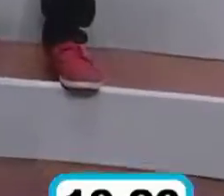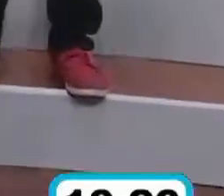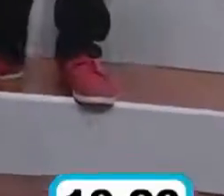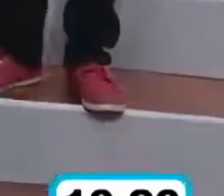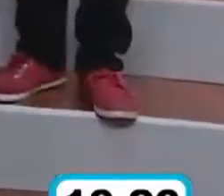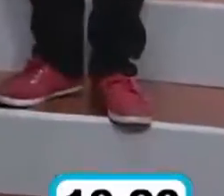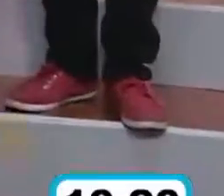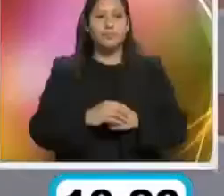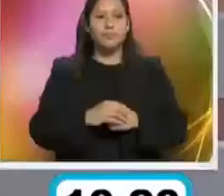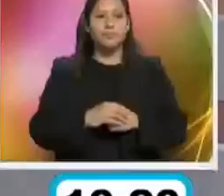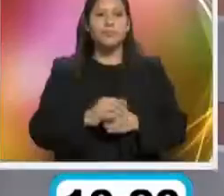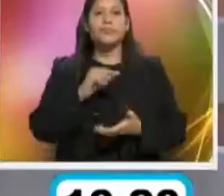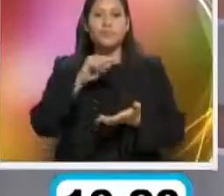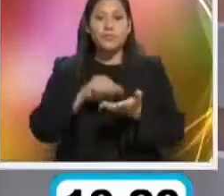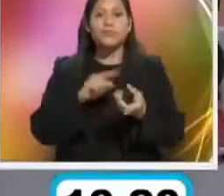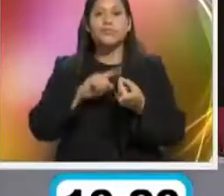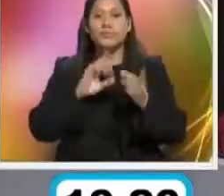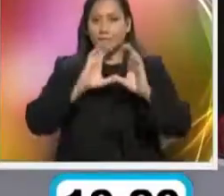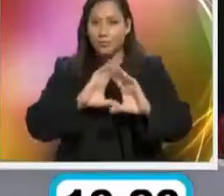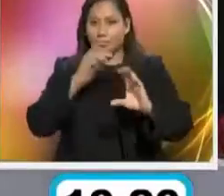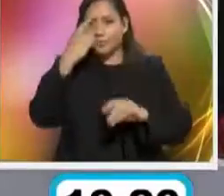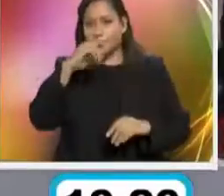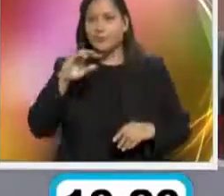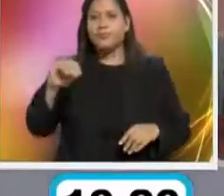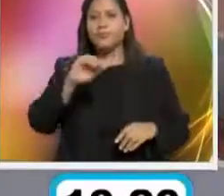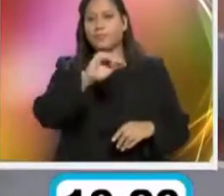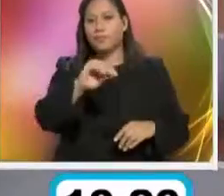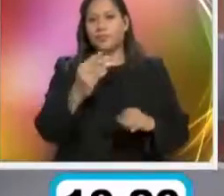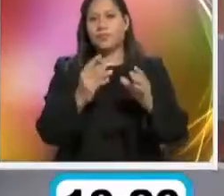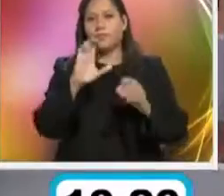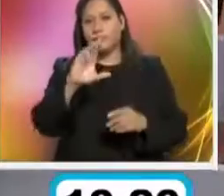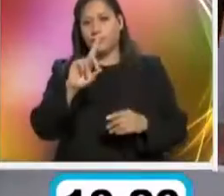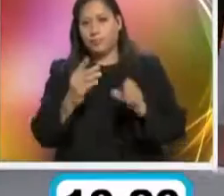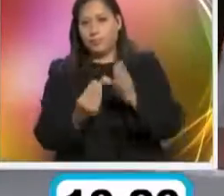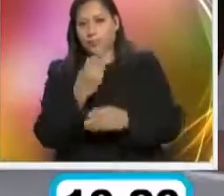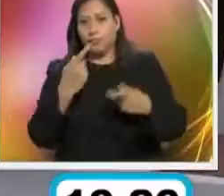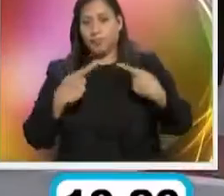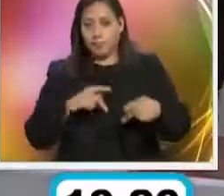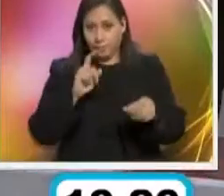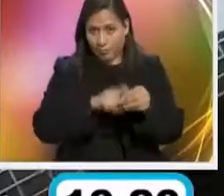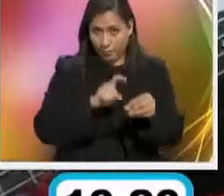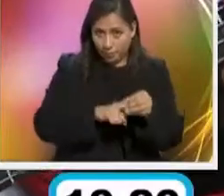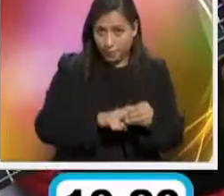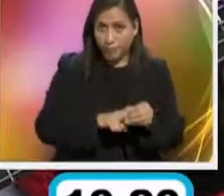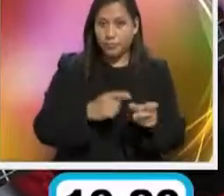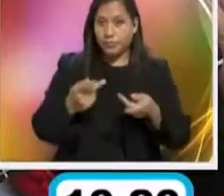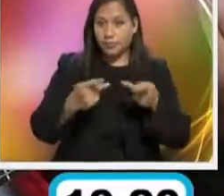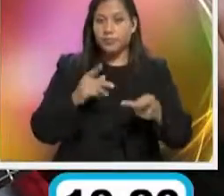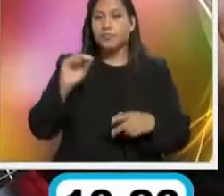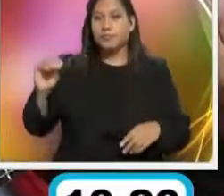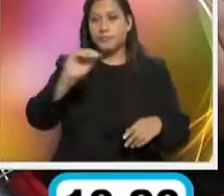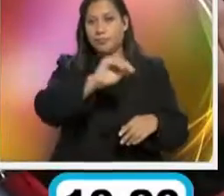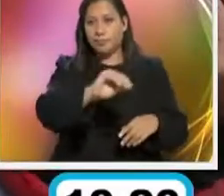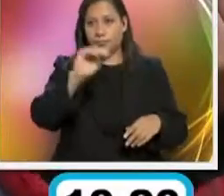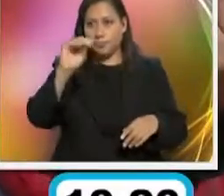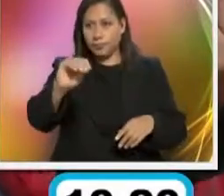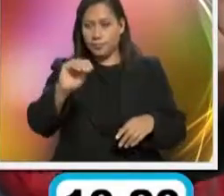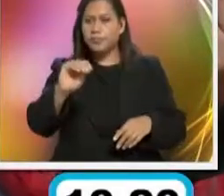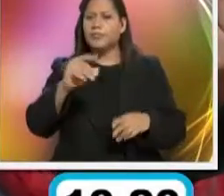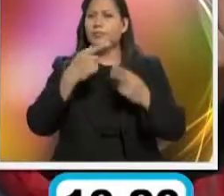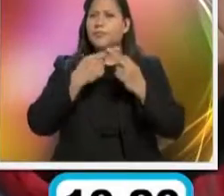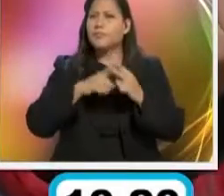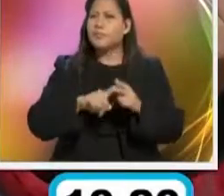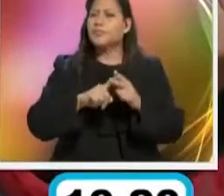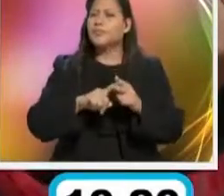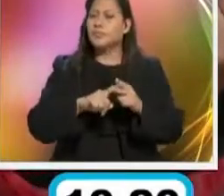Cuéntenme dónde se van a estar presentando para hacerle promoción a este disco nuevo. Bueno, para toda la gente que nos sigue, estamos preparando una gira que vamos a